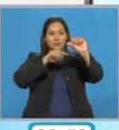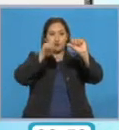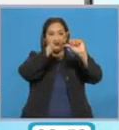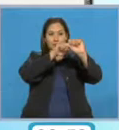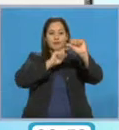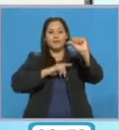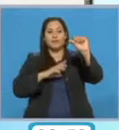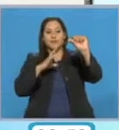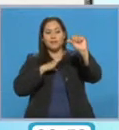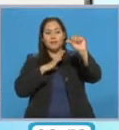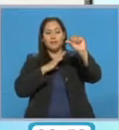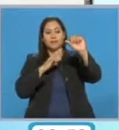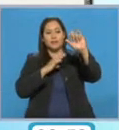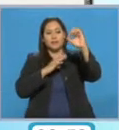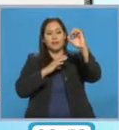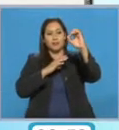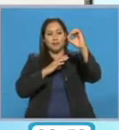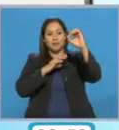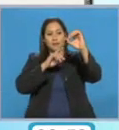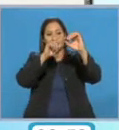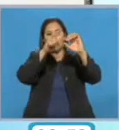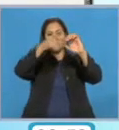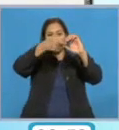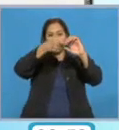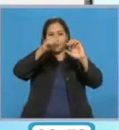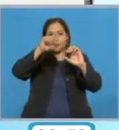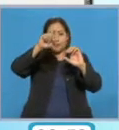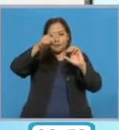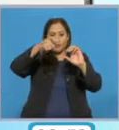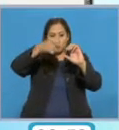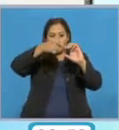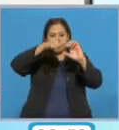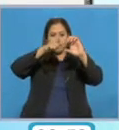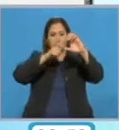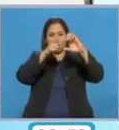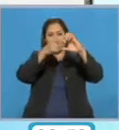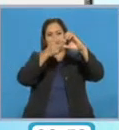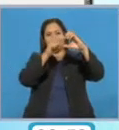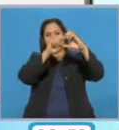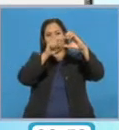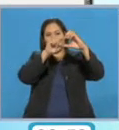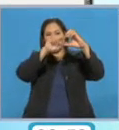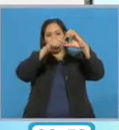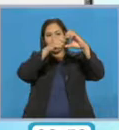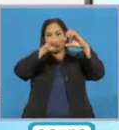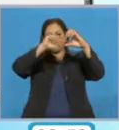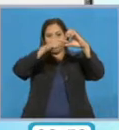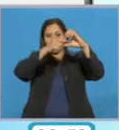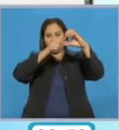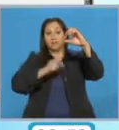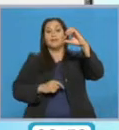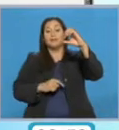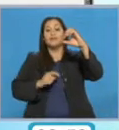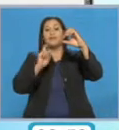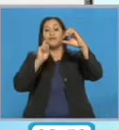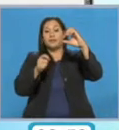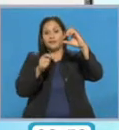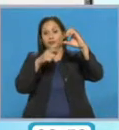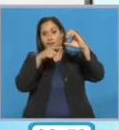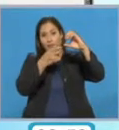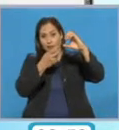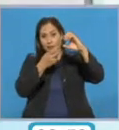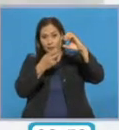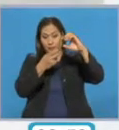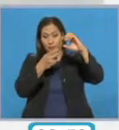hay pequeñas metidas como de tinta hacia la parte central. Ah, sí. Ajá. Entonces, aquí